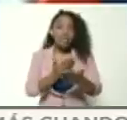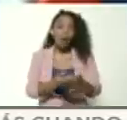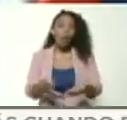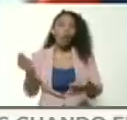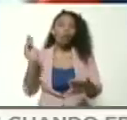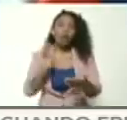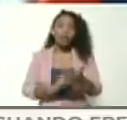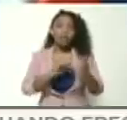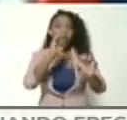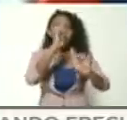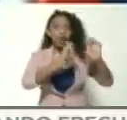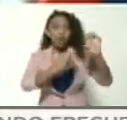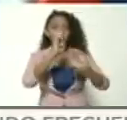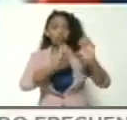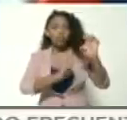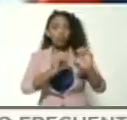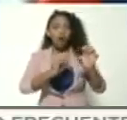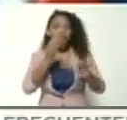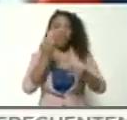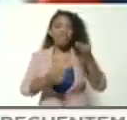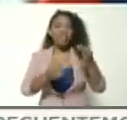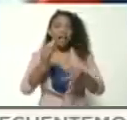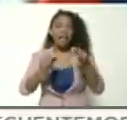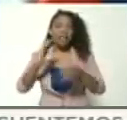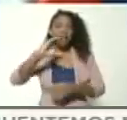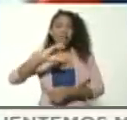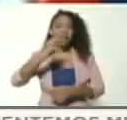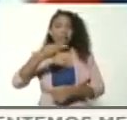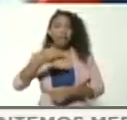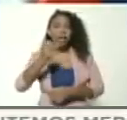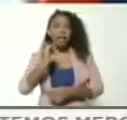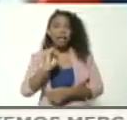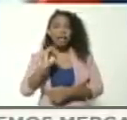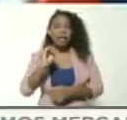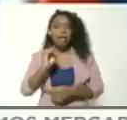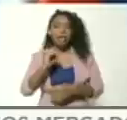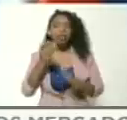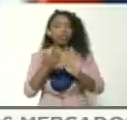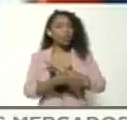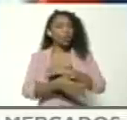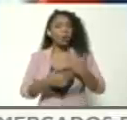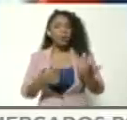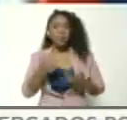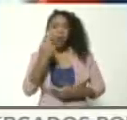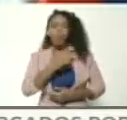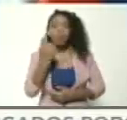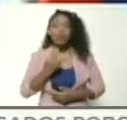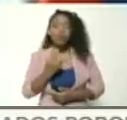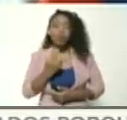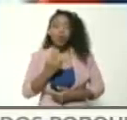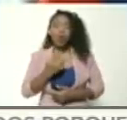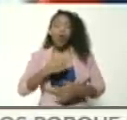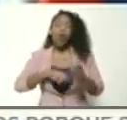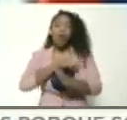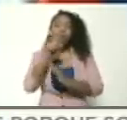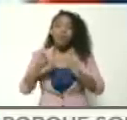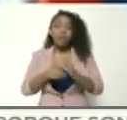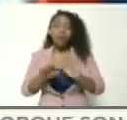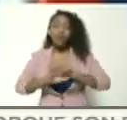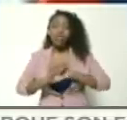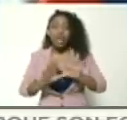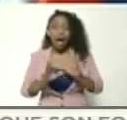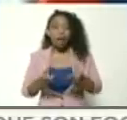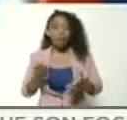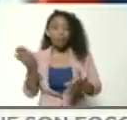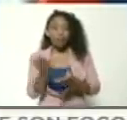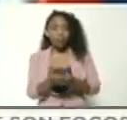una evaluación a la Fiscalía de la CPI sobre los compromisos concretos ya trasladados por el país